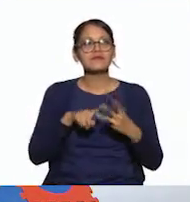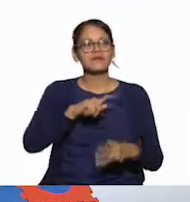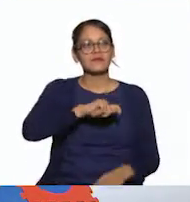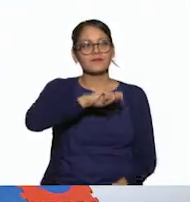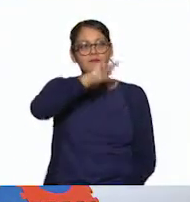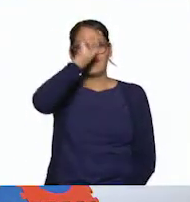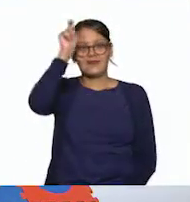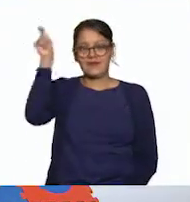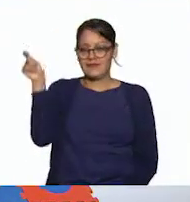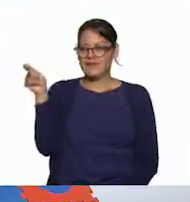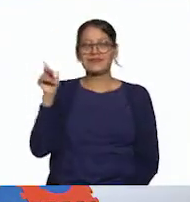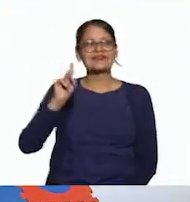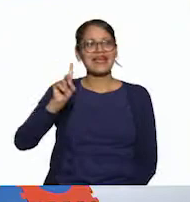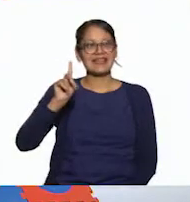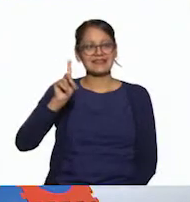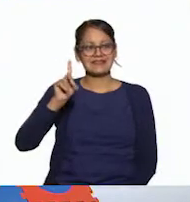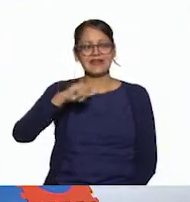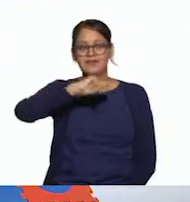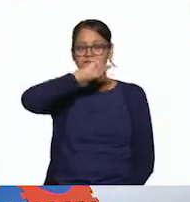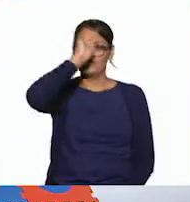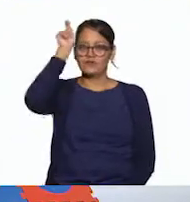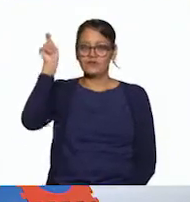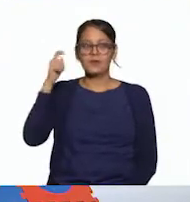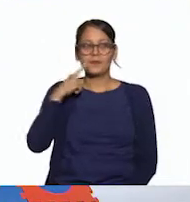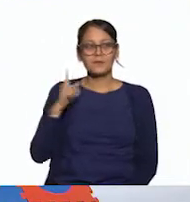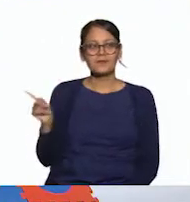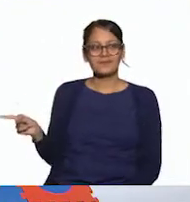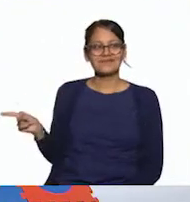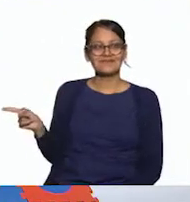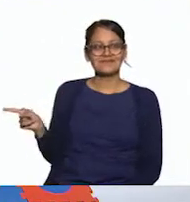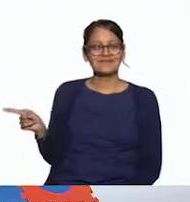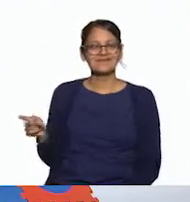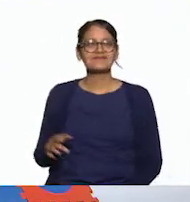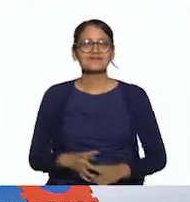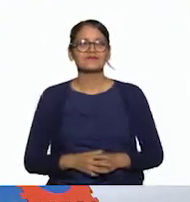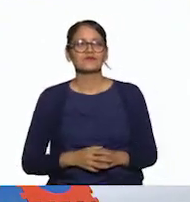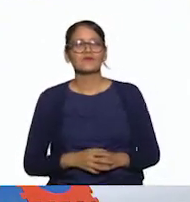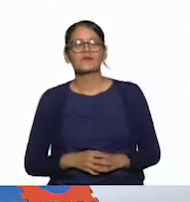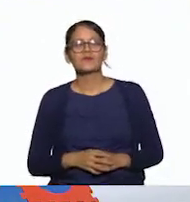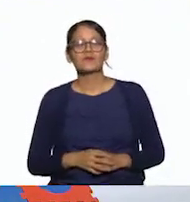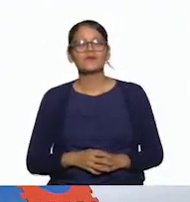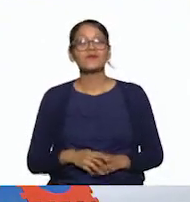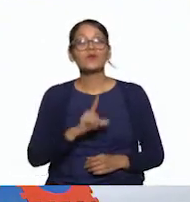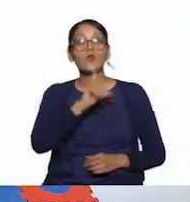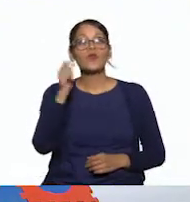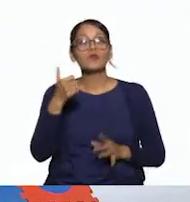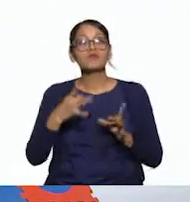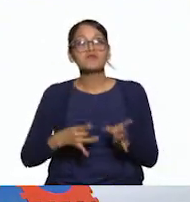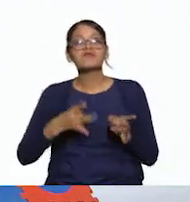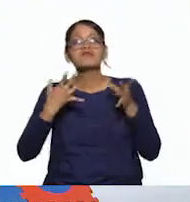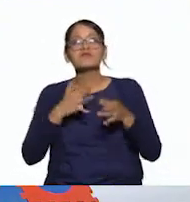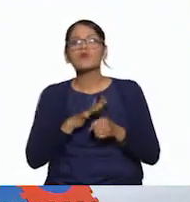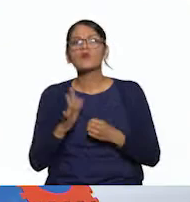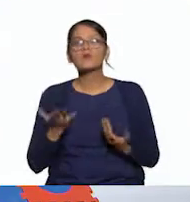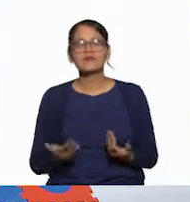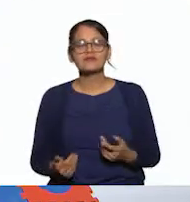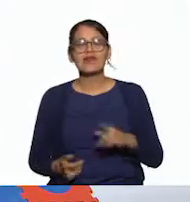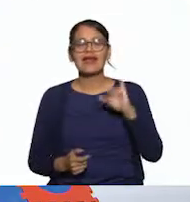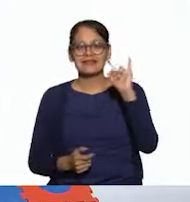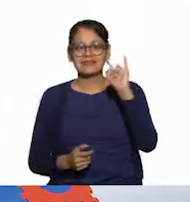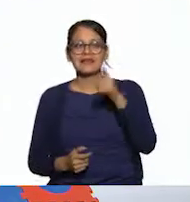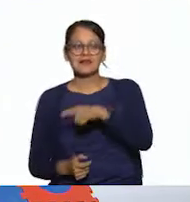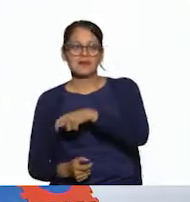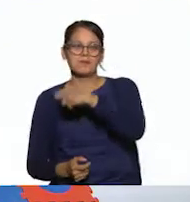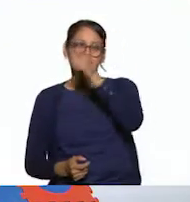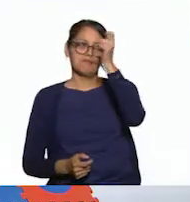la derecha. A la derecha. A ver, niñas, niños, a la derecha. A la derecha. La que sigue, ¿cuál será, Pilar? A la izquierda.